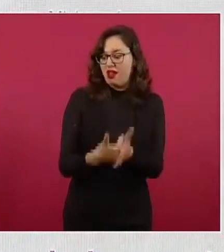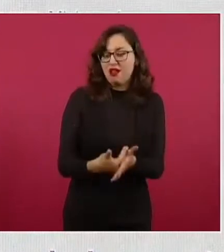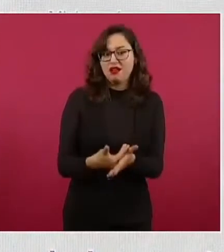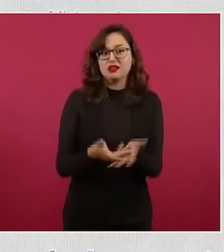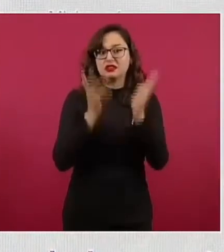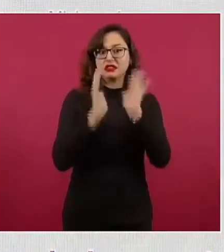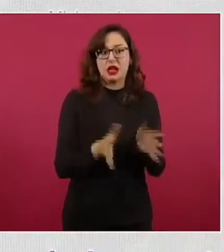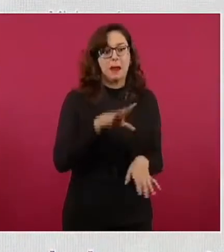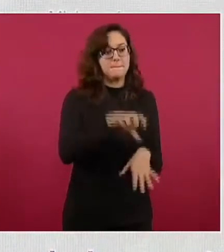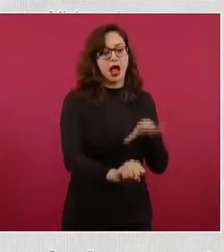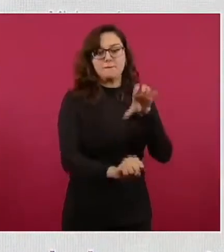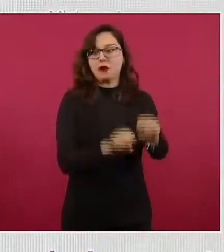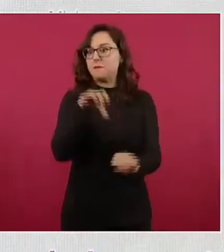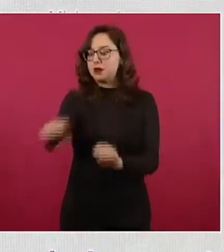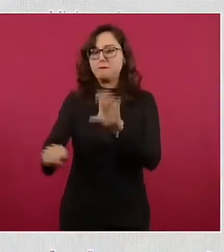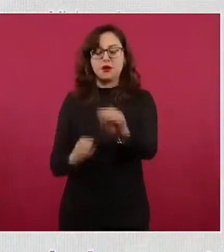María de